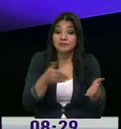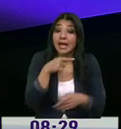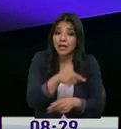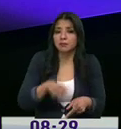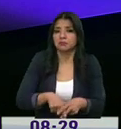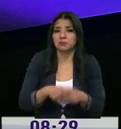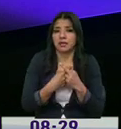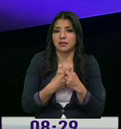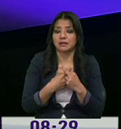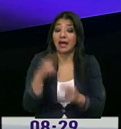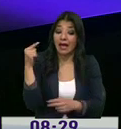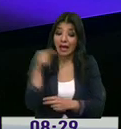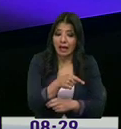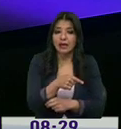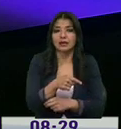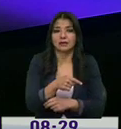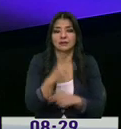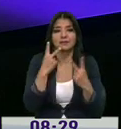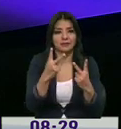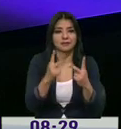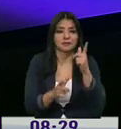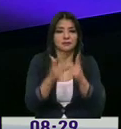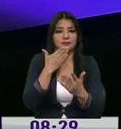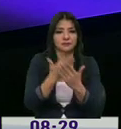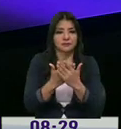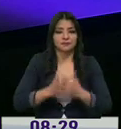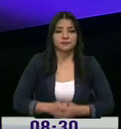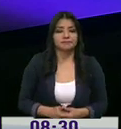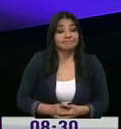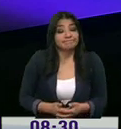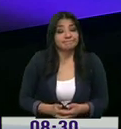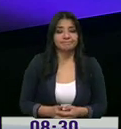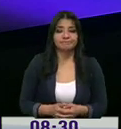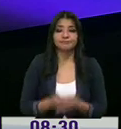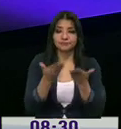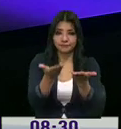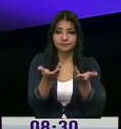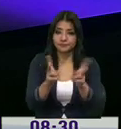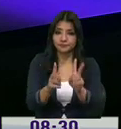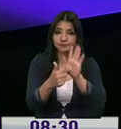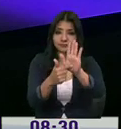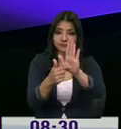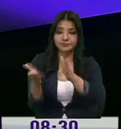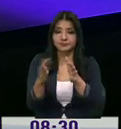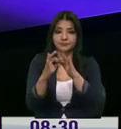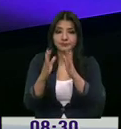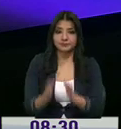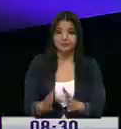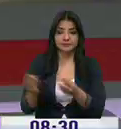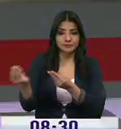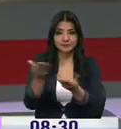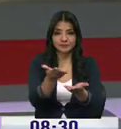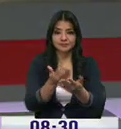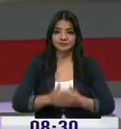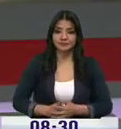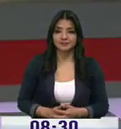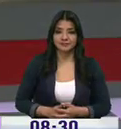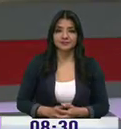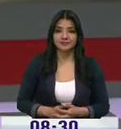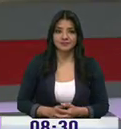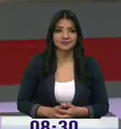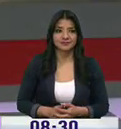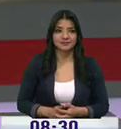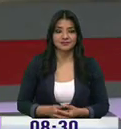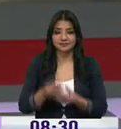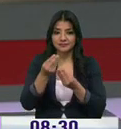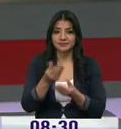Y ahí se verá el agradecimiento de la población. Así que a usted también le dejamos. Ale, querida. Ahora les contamos